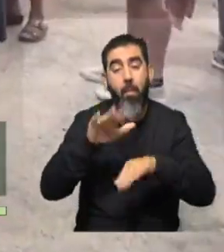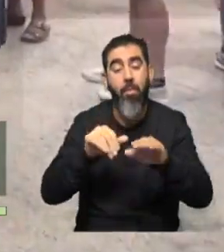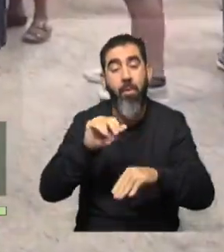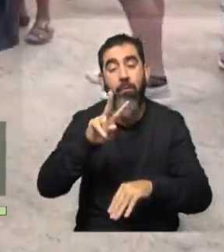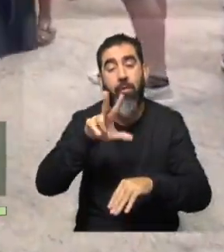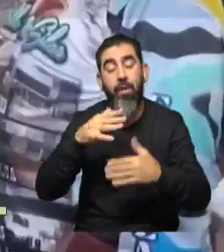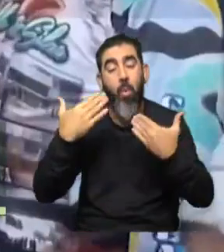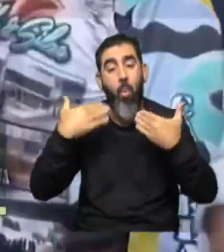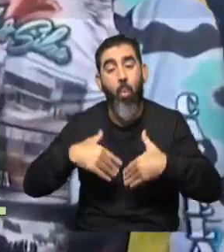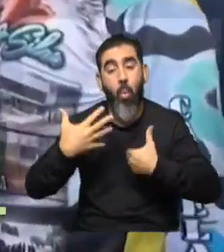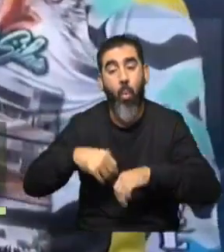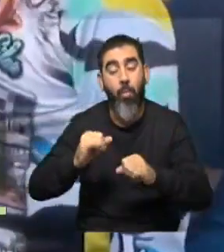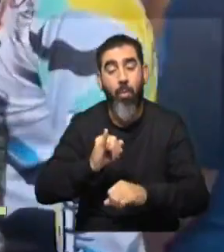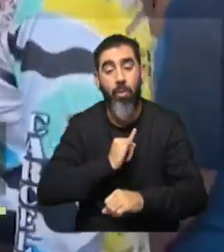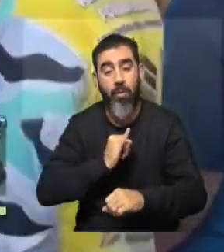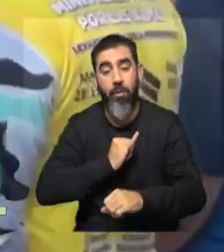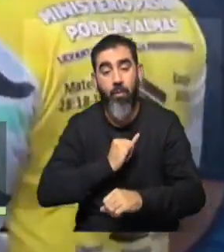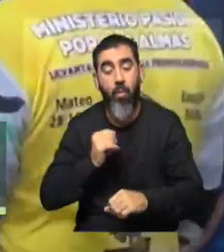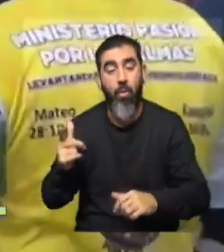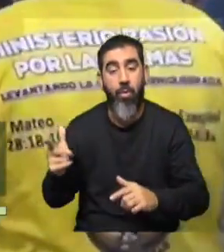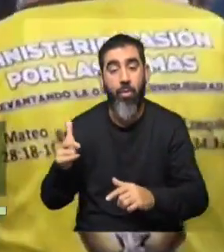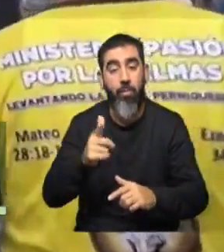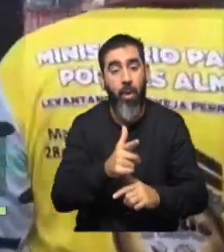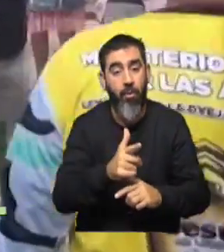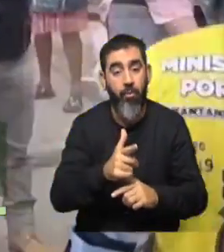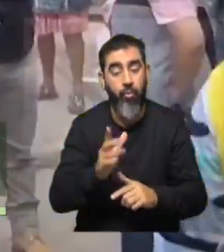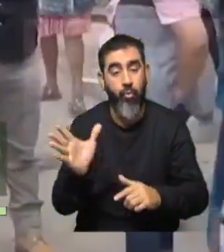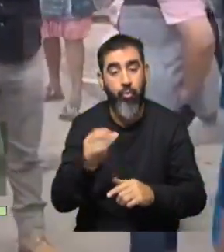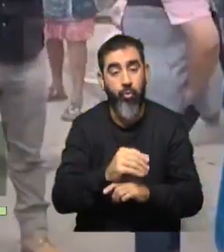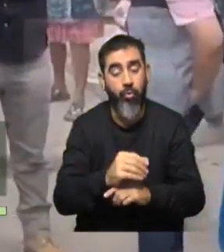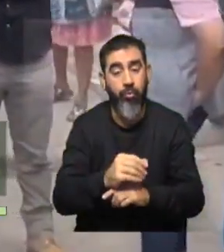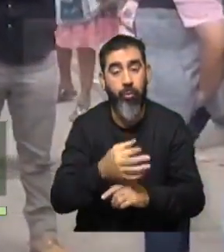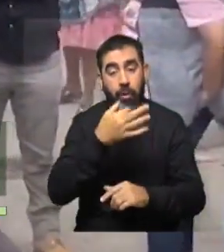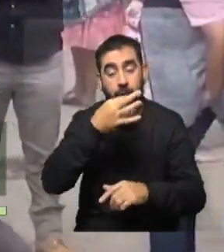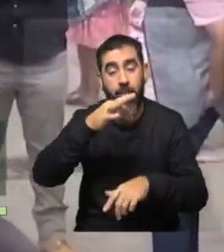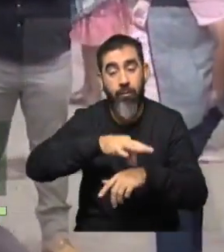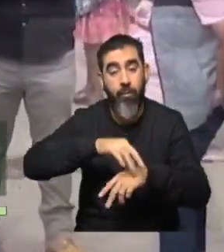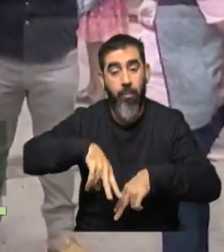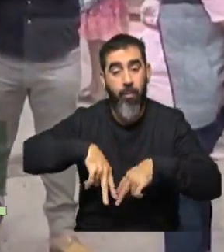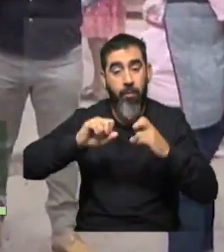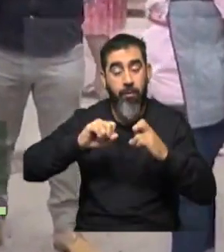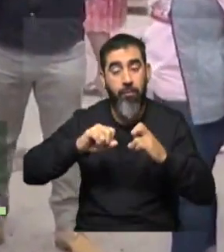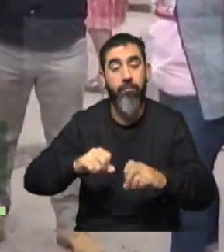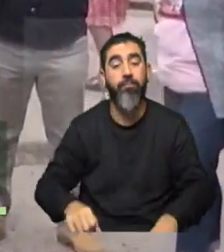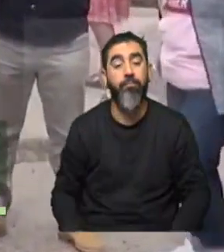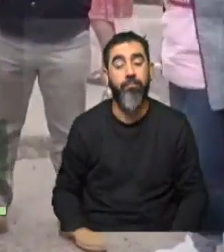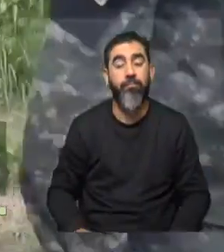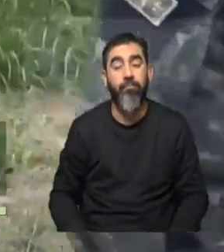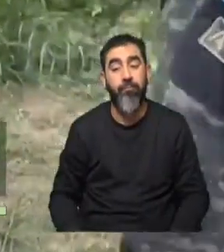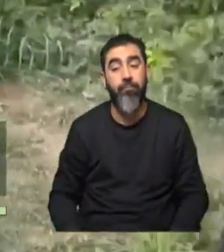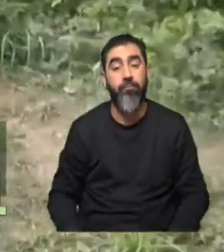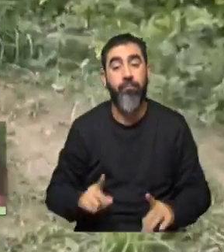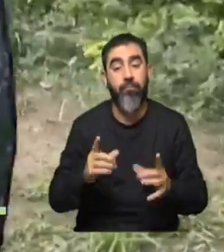cadáveres identificados hasta ahora todos con disparos señaló la Porta medicina forense mientras que frente a dicho organismo se